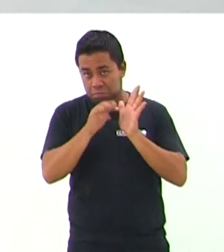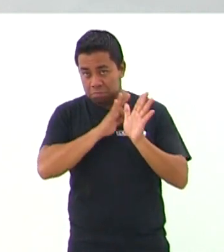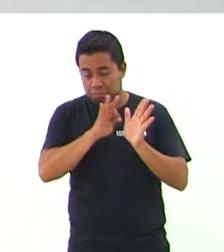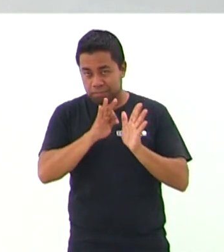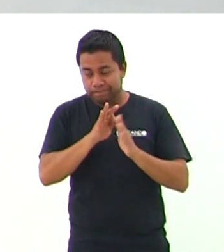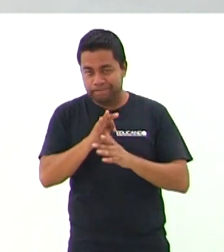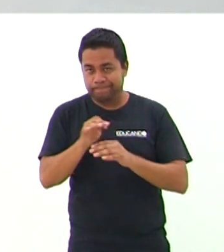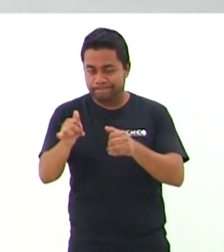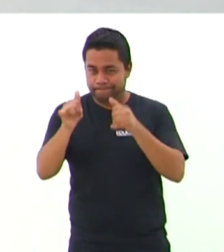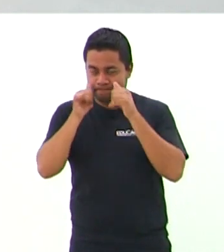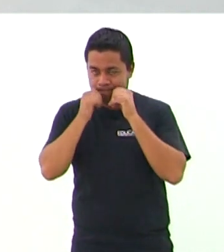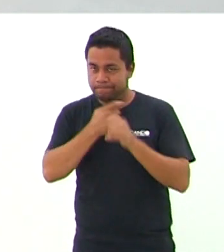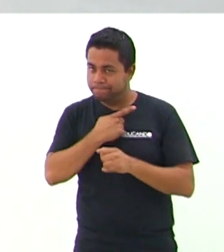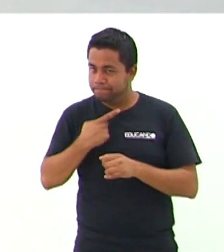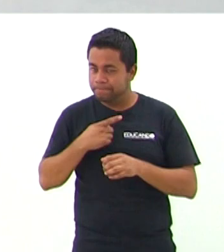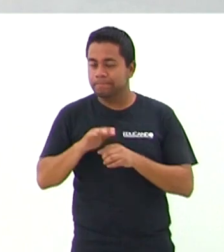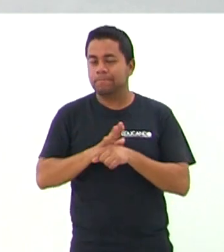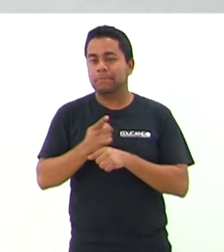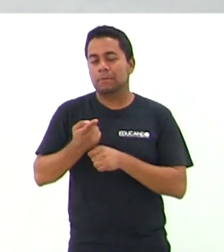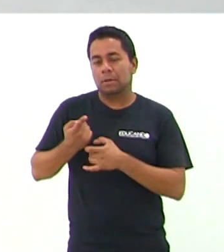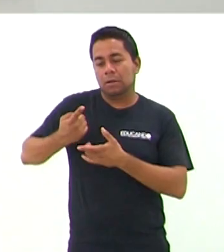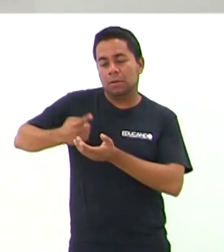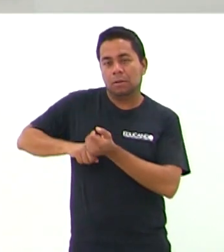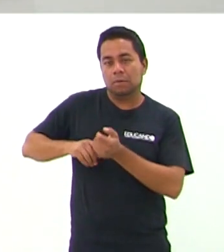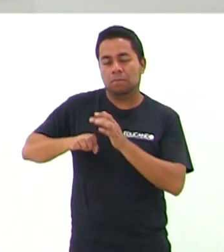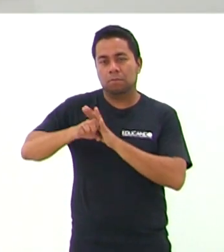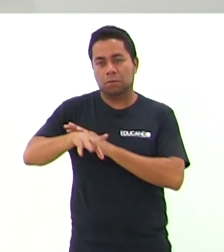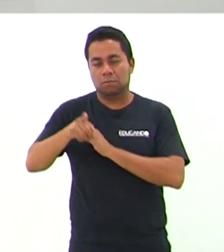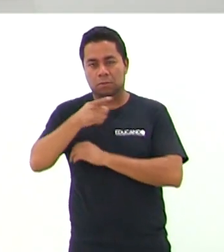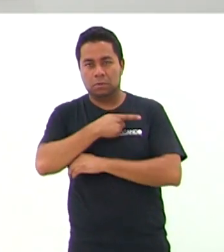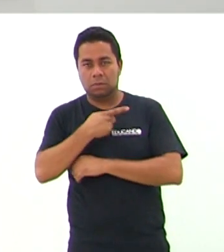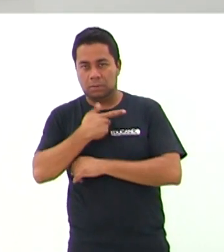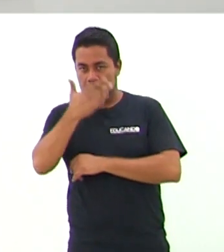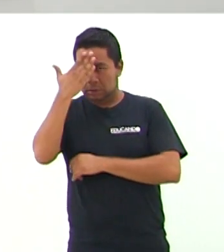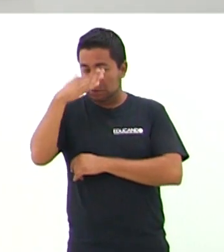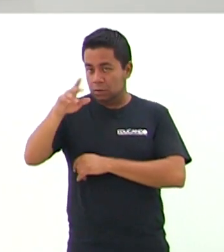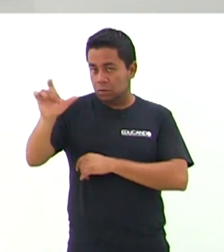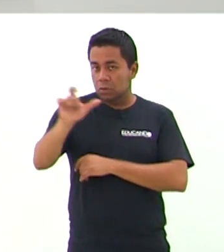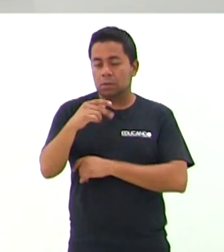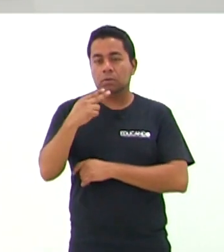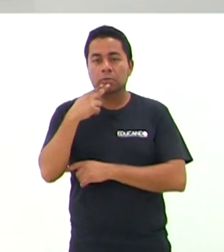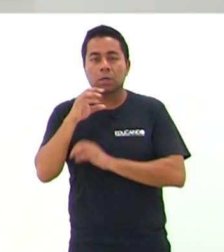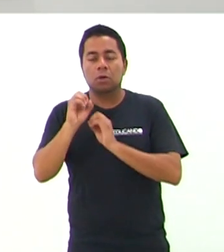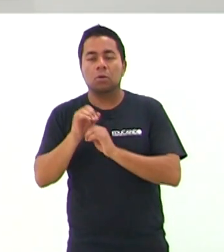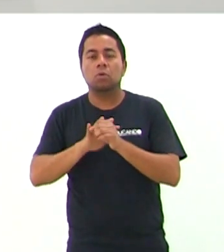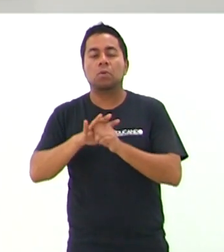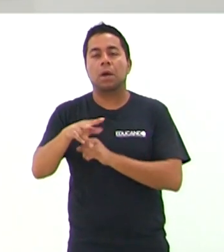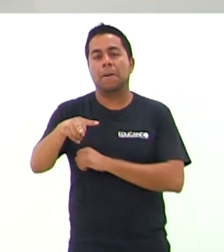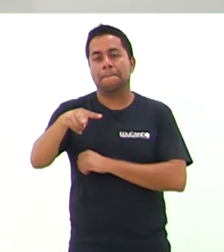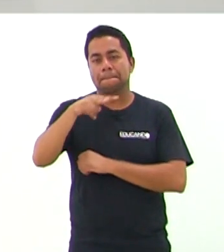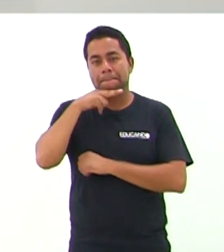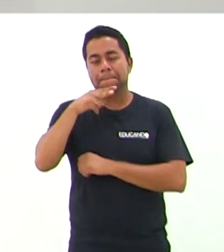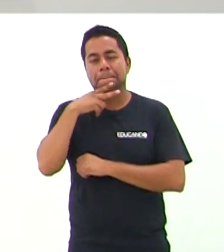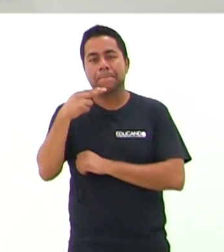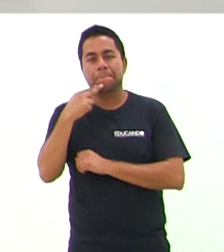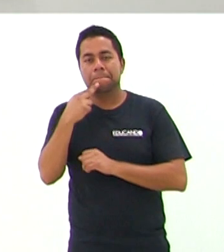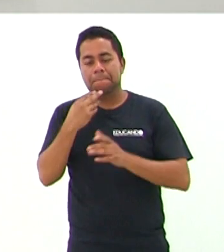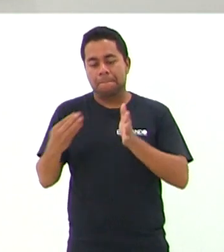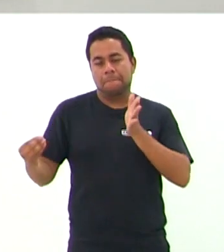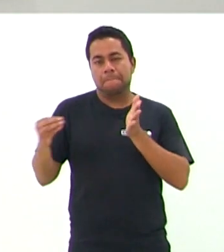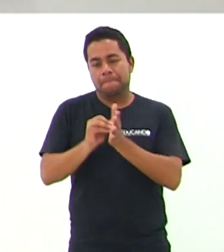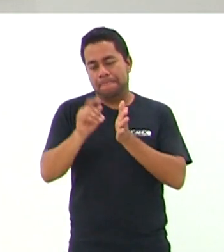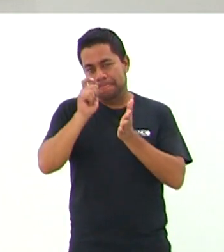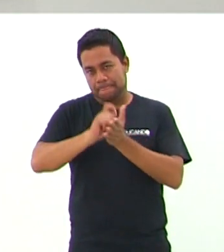y tener en cuenta cuándo vamos a utilizar y qué tipo de verbos copulativos vamos a utilizar